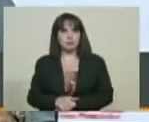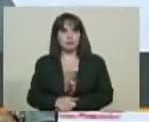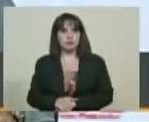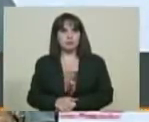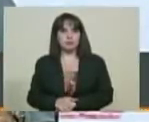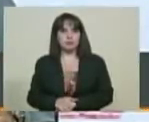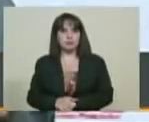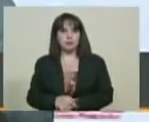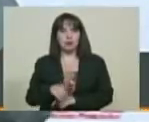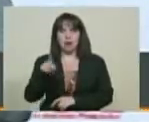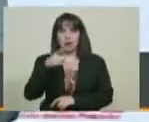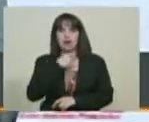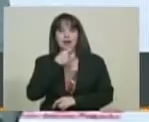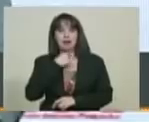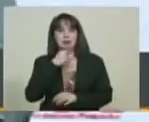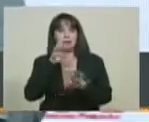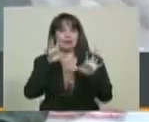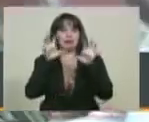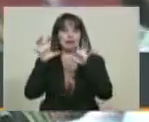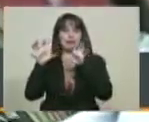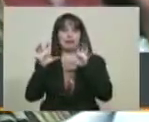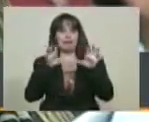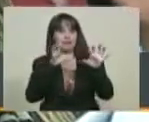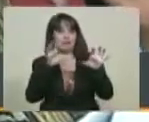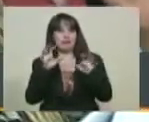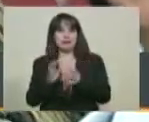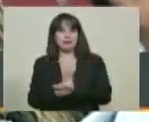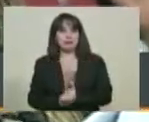Me gusta la jodedera, ¿no? ¿Ah?